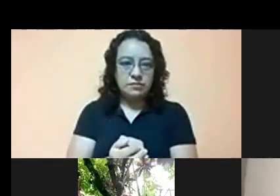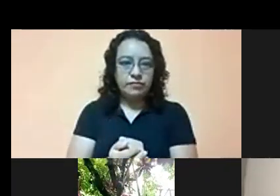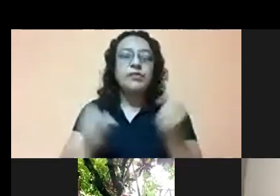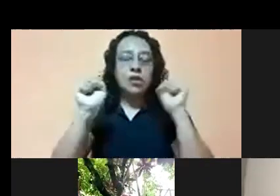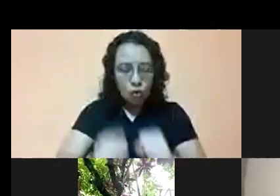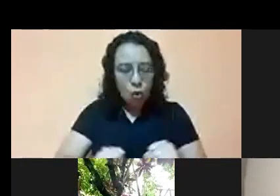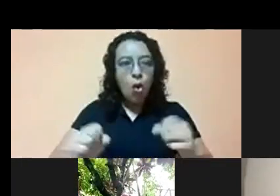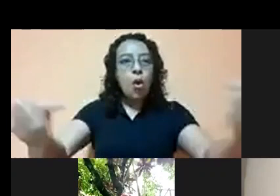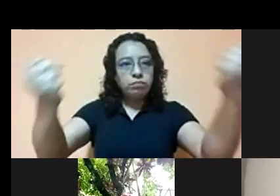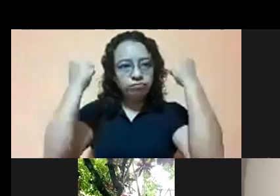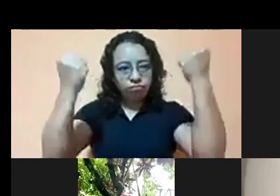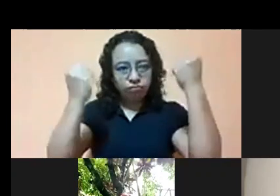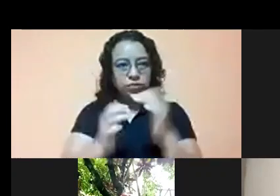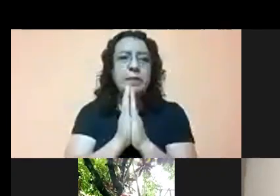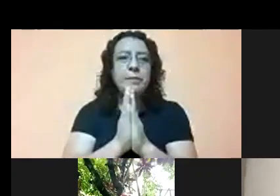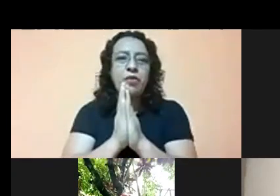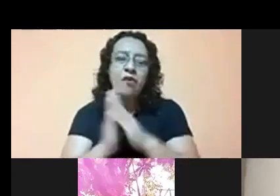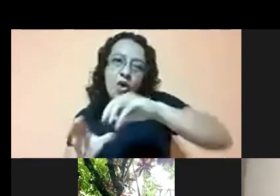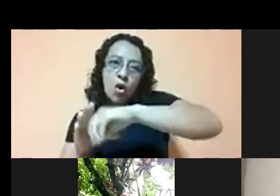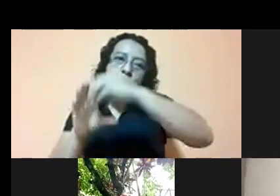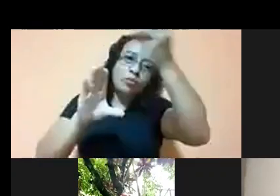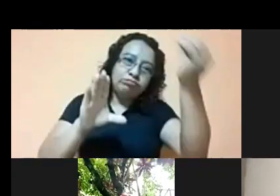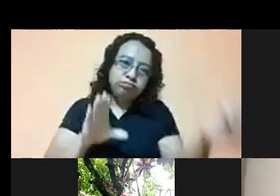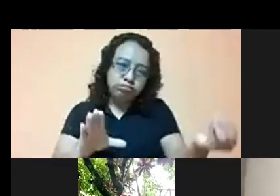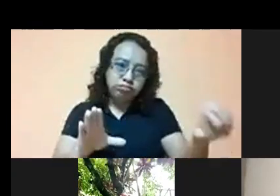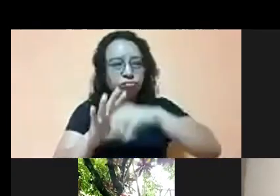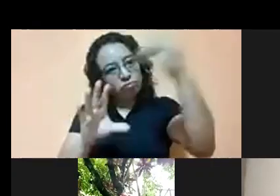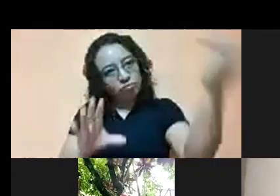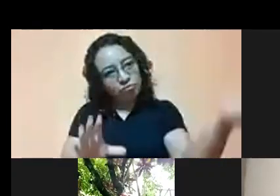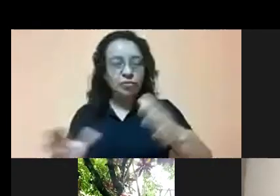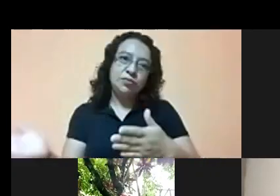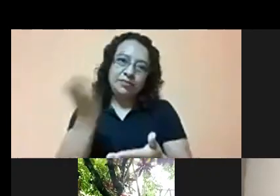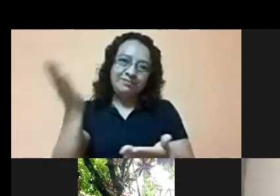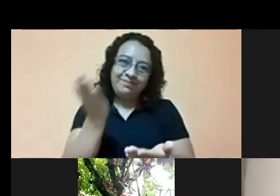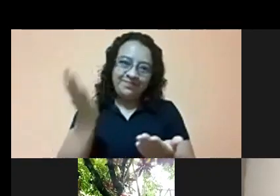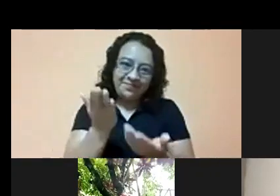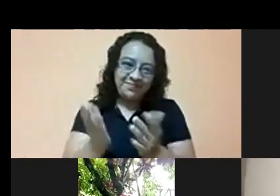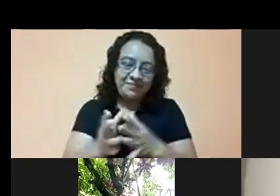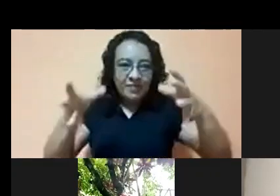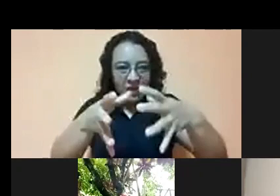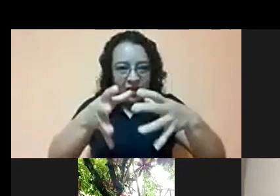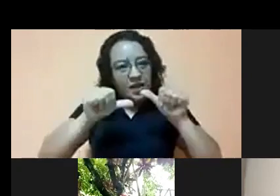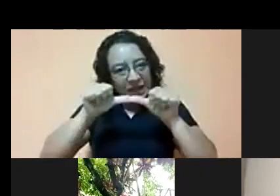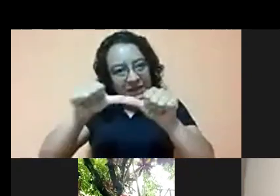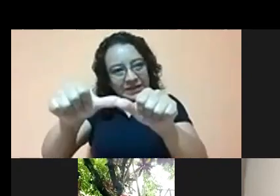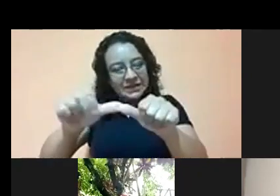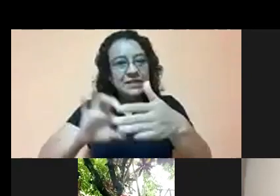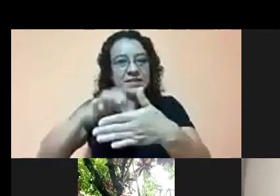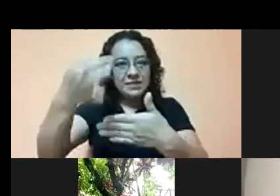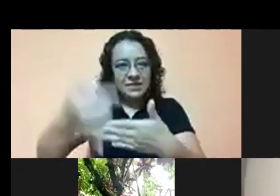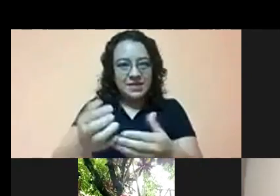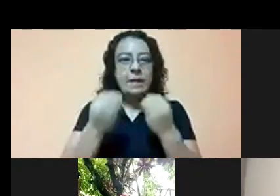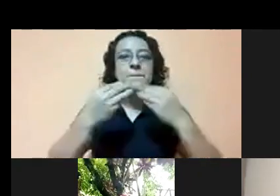alcanzar. Por favor, ingresemos nuevamente a la sala principal para que podamos continuar con el programa. Muchas gracias